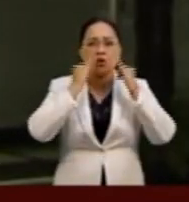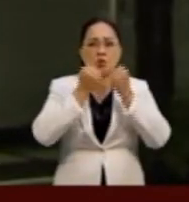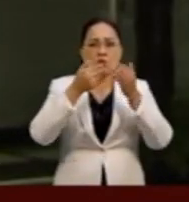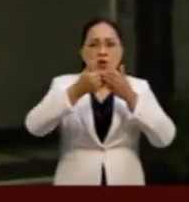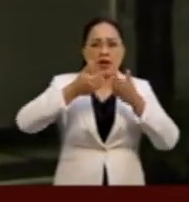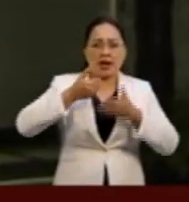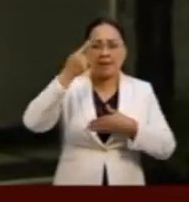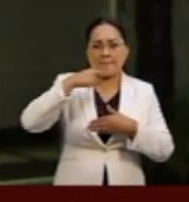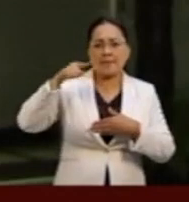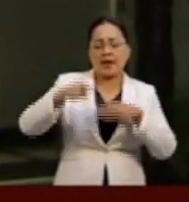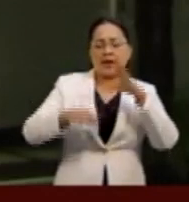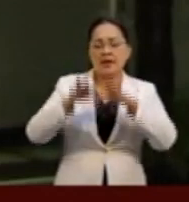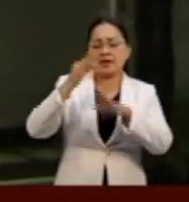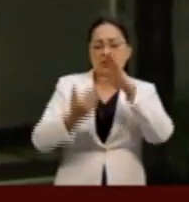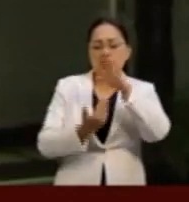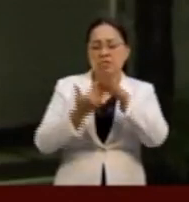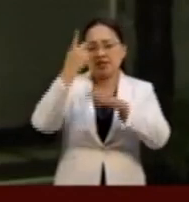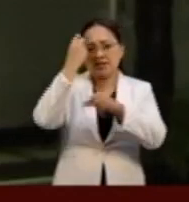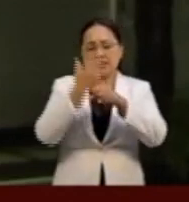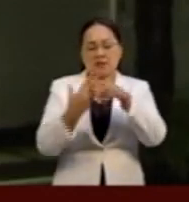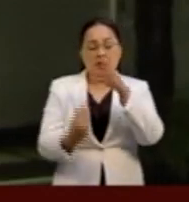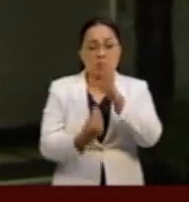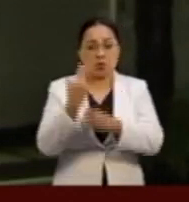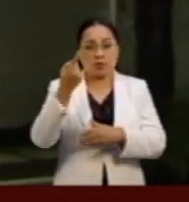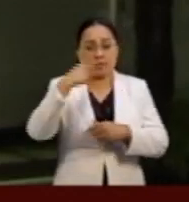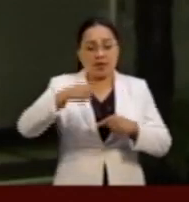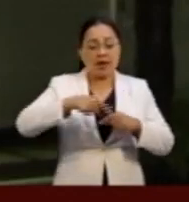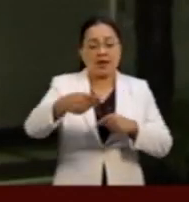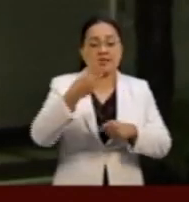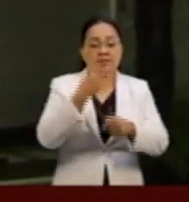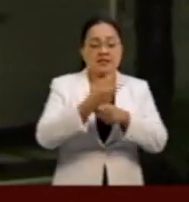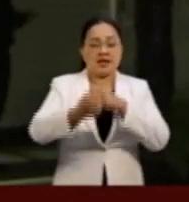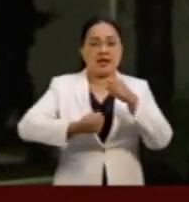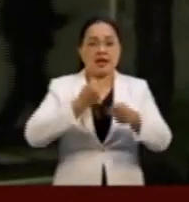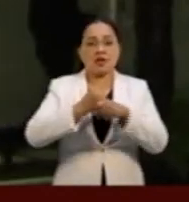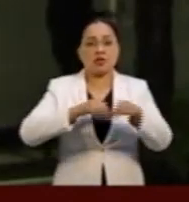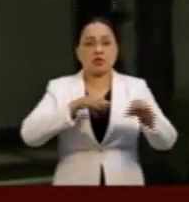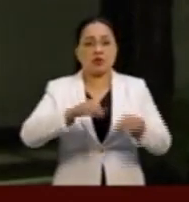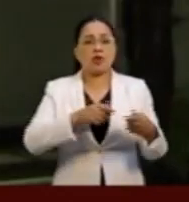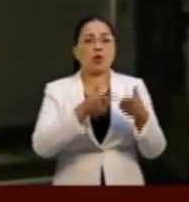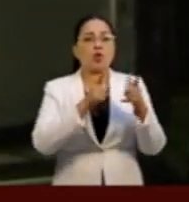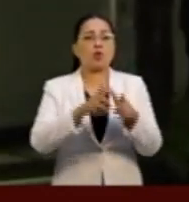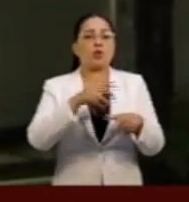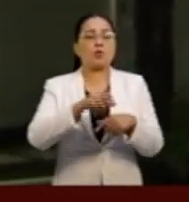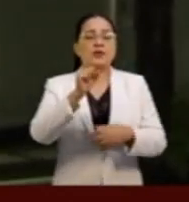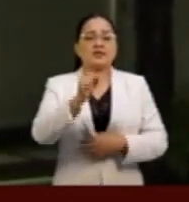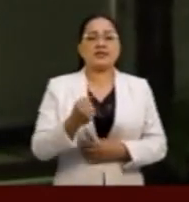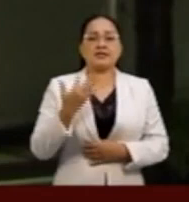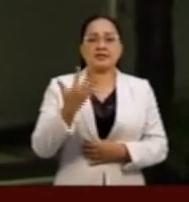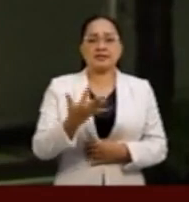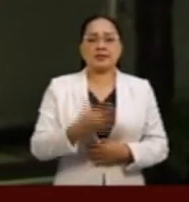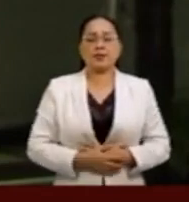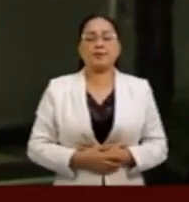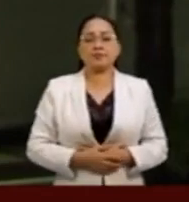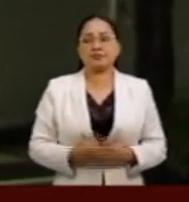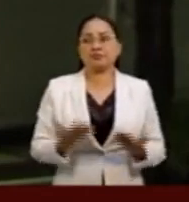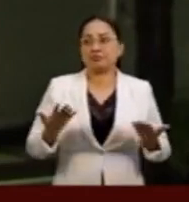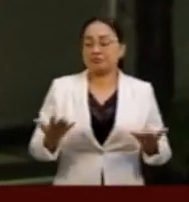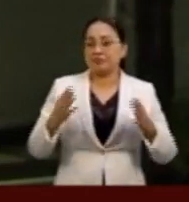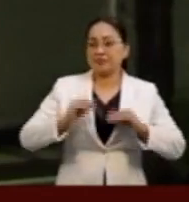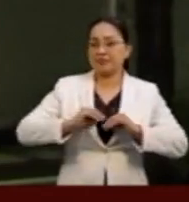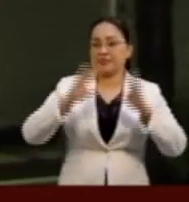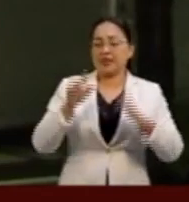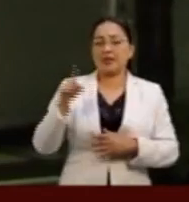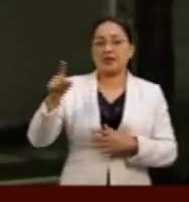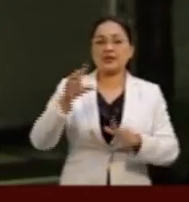mesa directiva que encauzará los trabajos del tercer año de ejercicio de la 65 legislatura. Fue así que eligieron